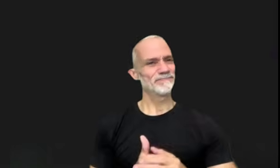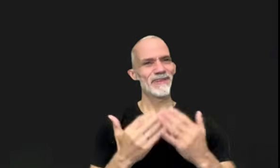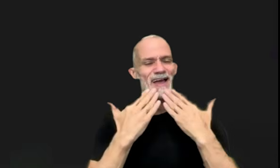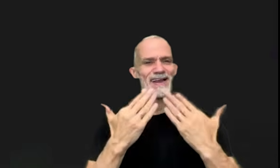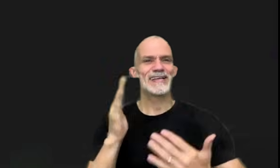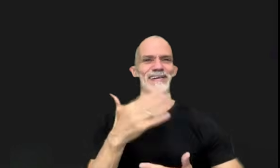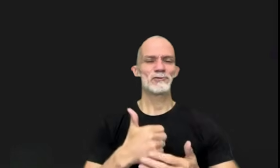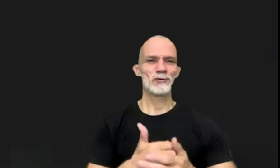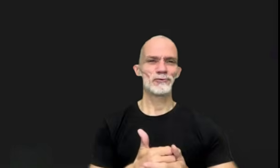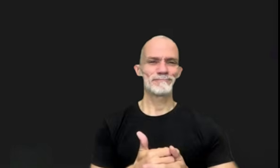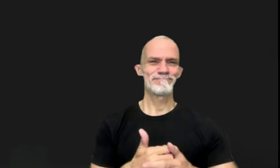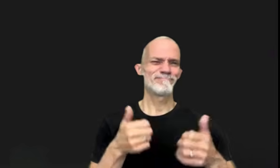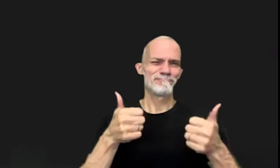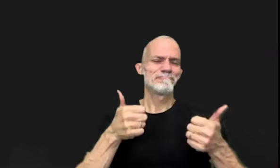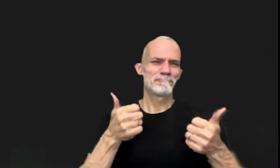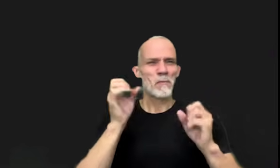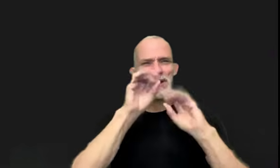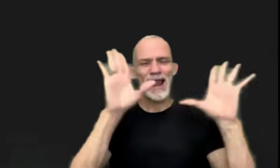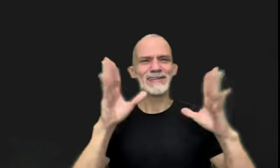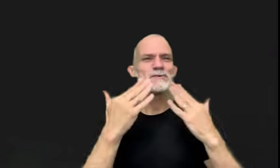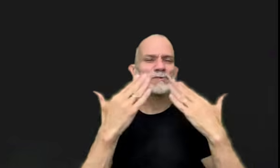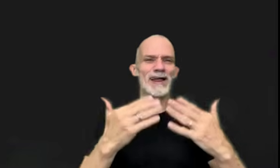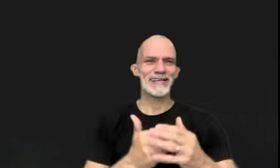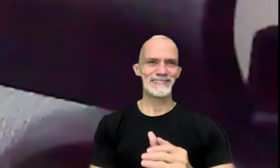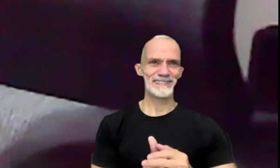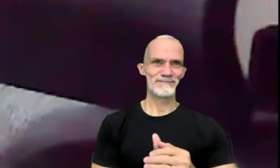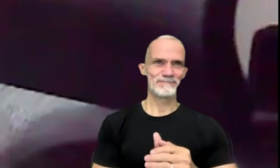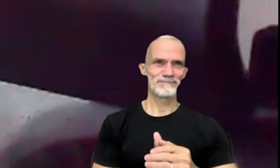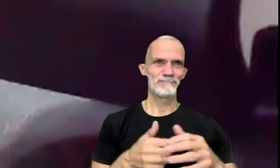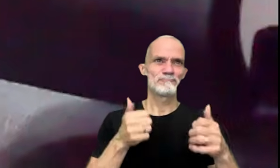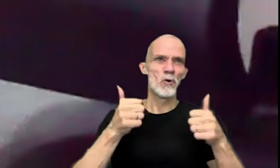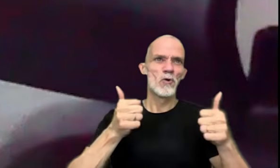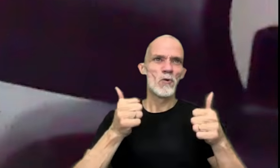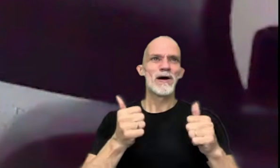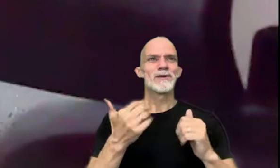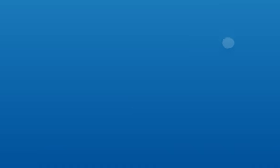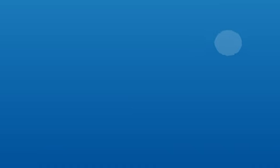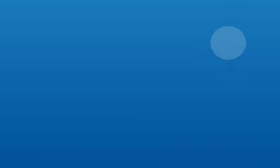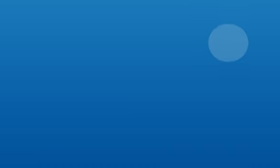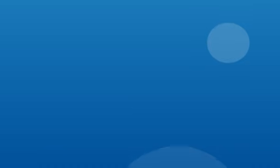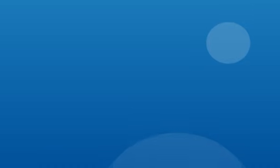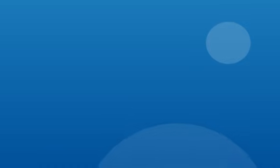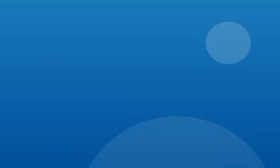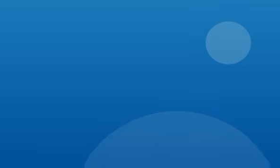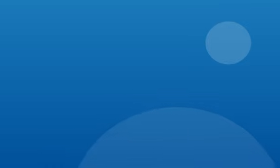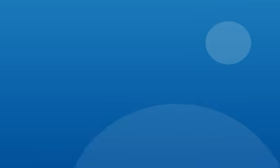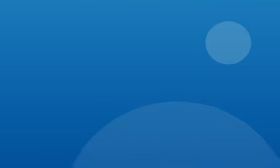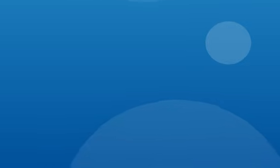Gracias, Muchas excelente, Gracias. como siempre. Muchas Muchas gracias. gracias. Bueno, muchas Muy gracias. buena, Muchas muy buena. gracias.